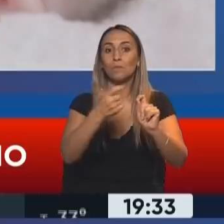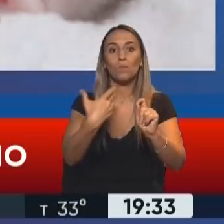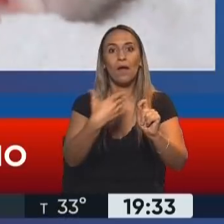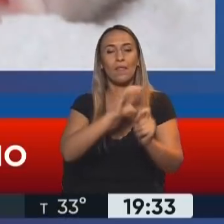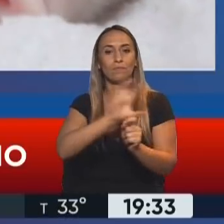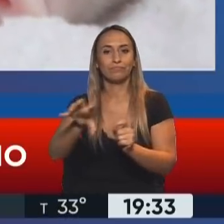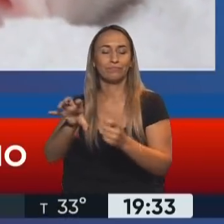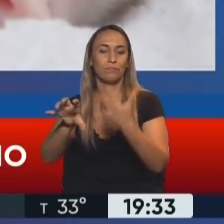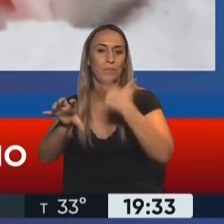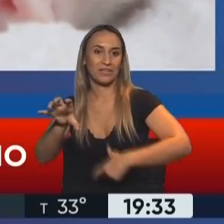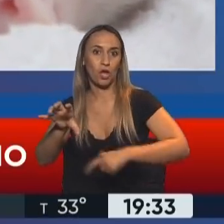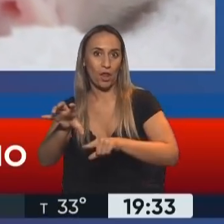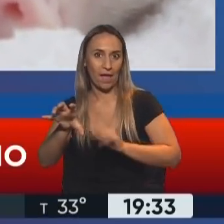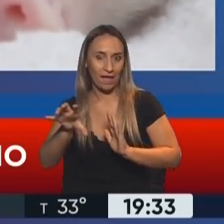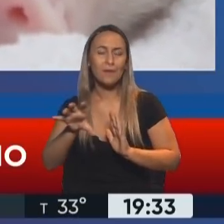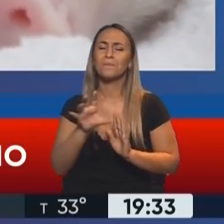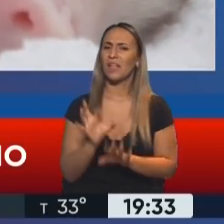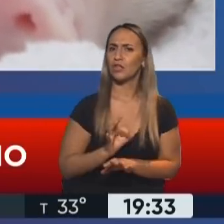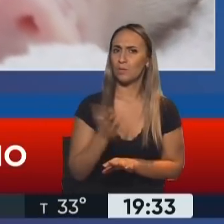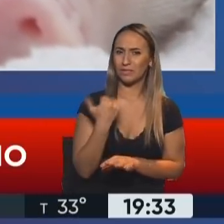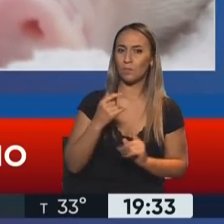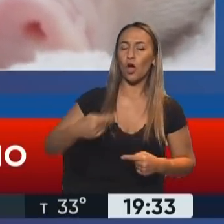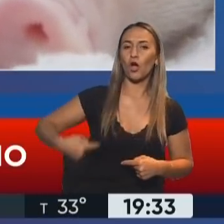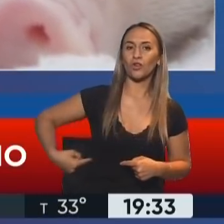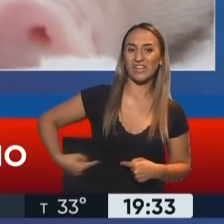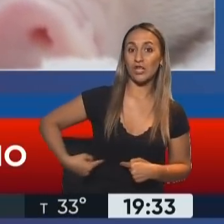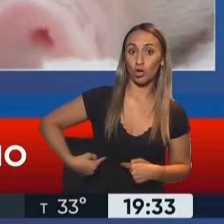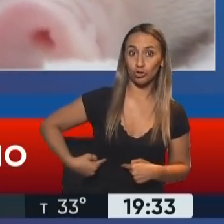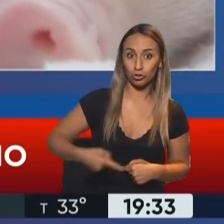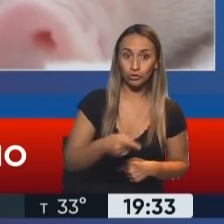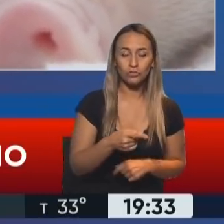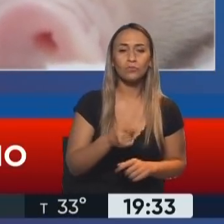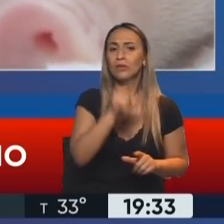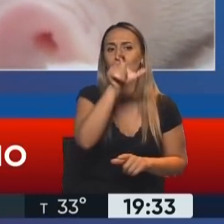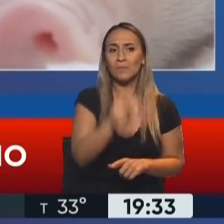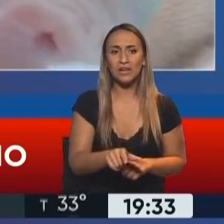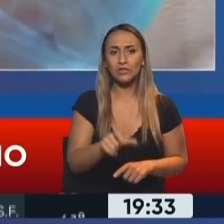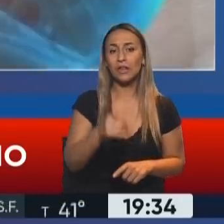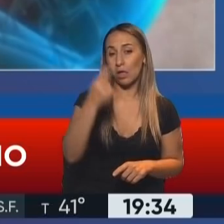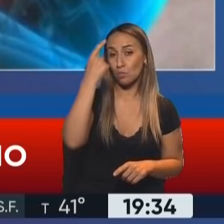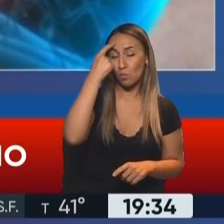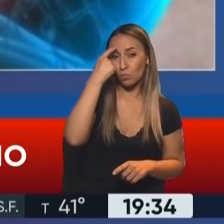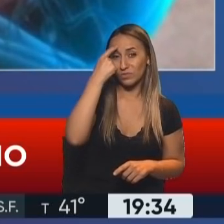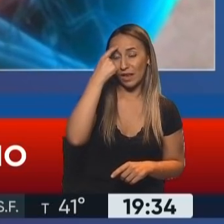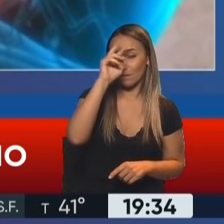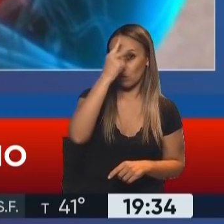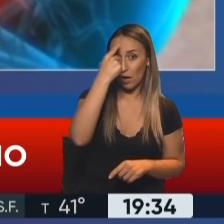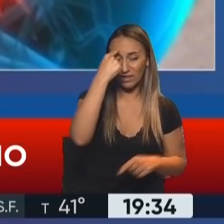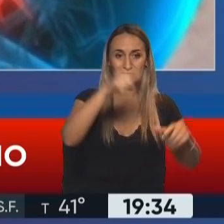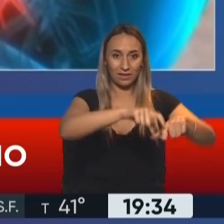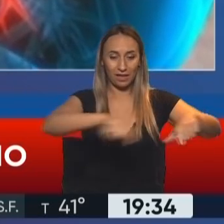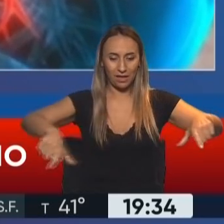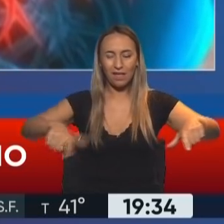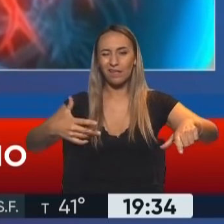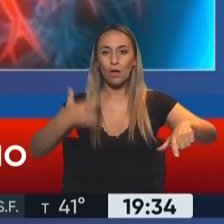trasplante en forma experimental en un paciente con muerte cerebral. Eso fue totalmente experimental para ver cómo respondía. Y bueno,